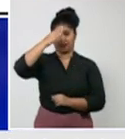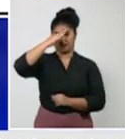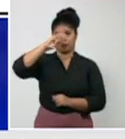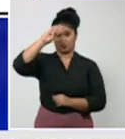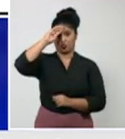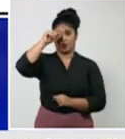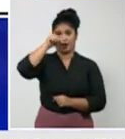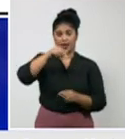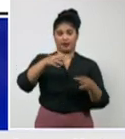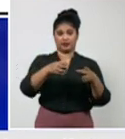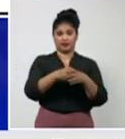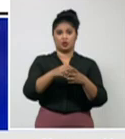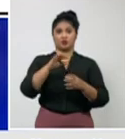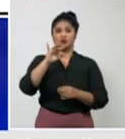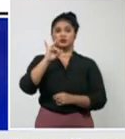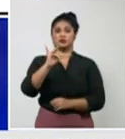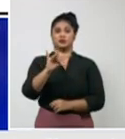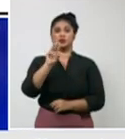733, el